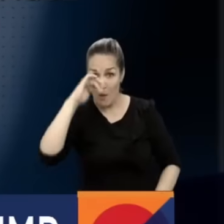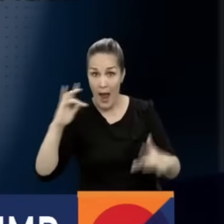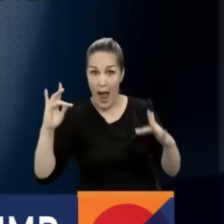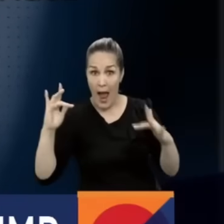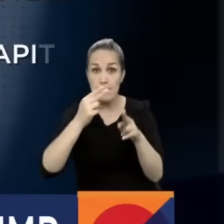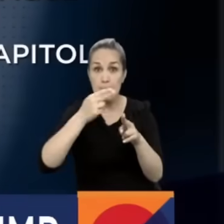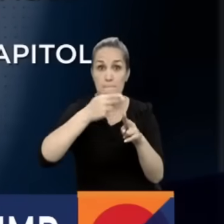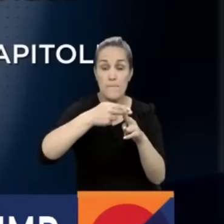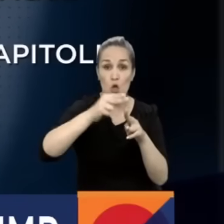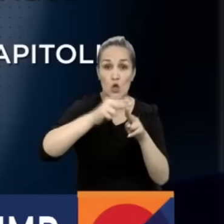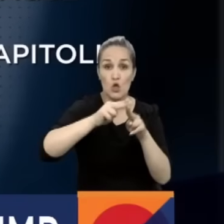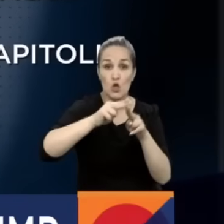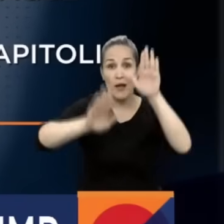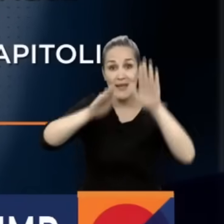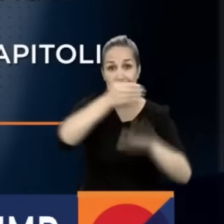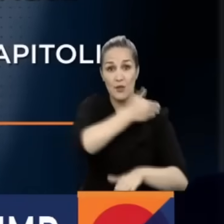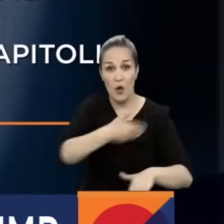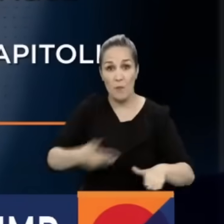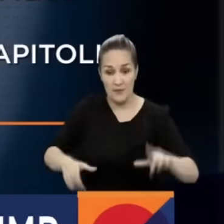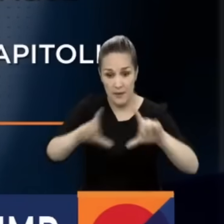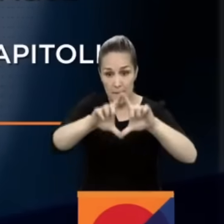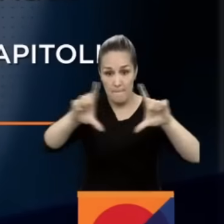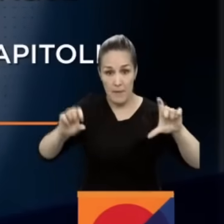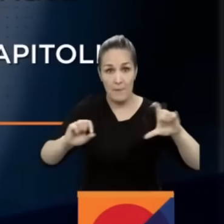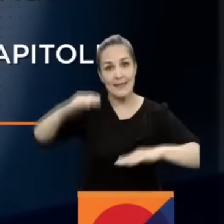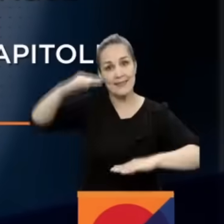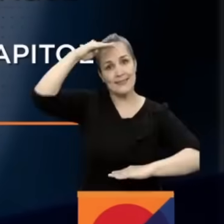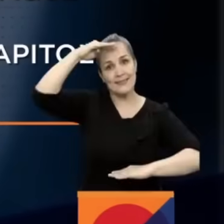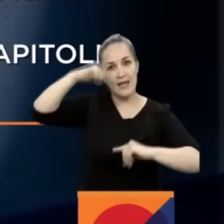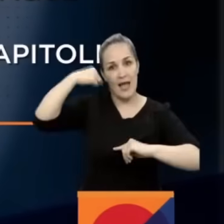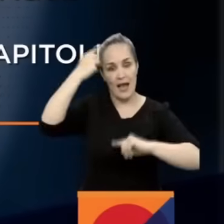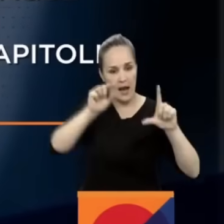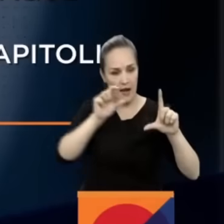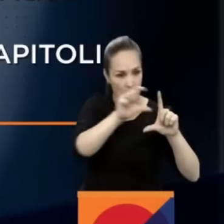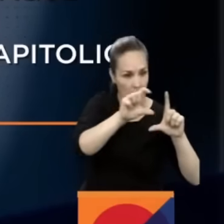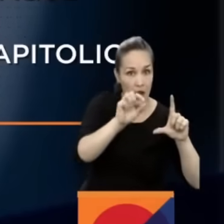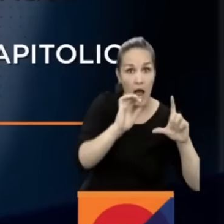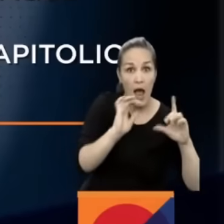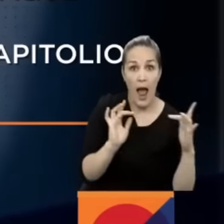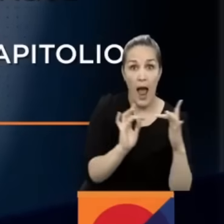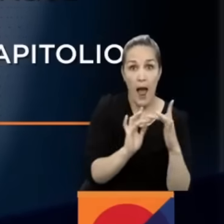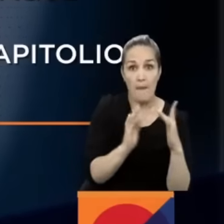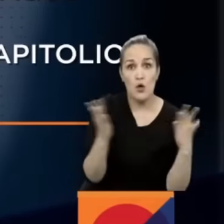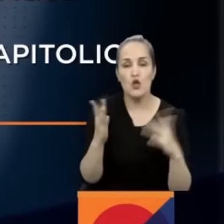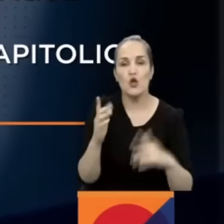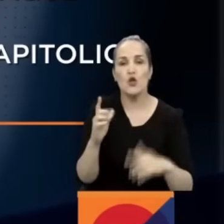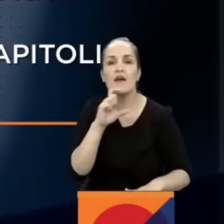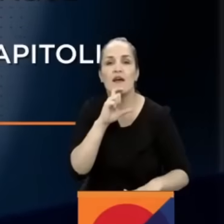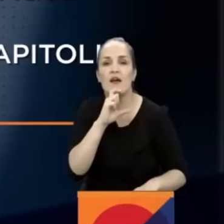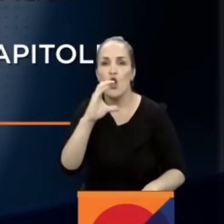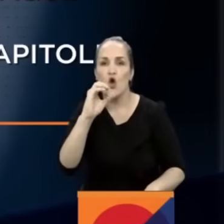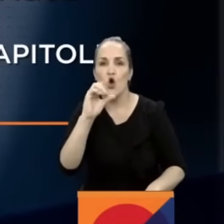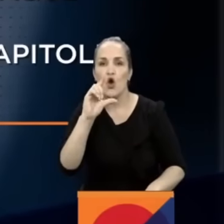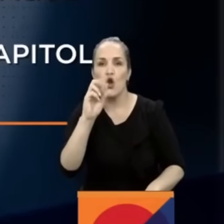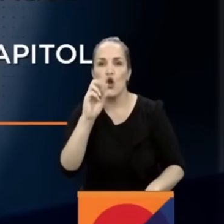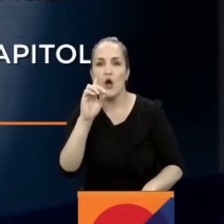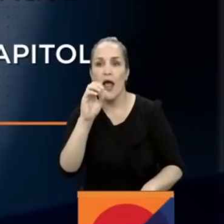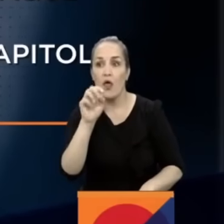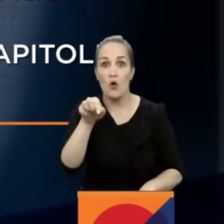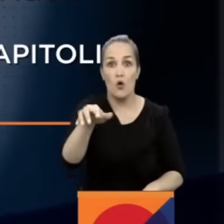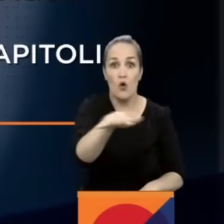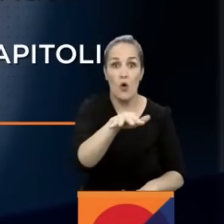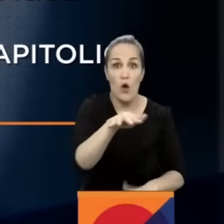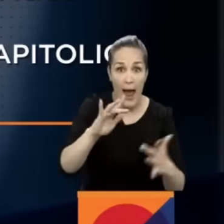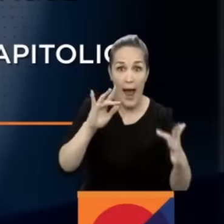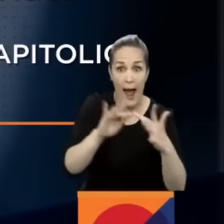las papeletas de las primarias presidenciales del Partido Republicano en Colorado, teniendo en cuenta su presunto rol en